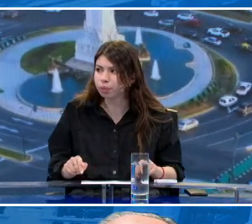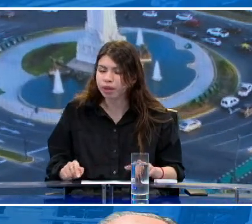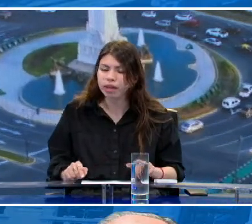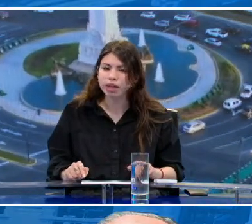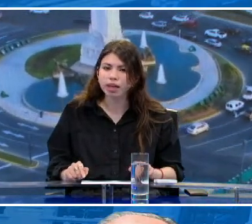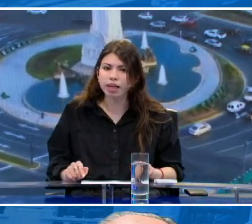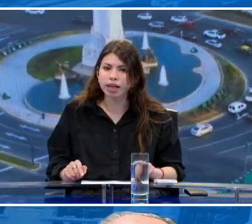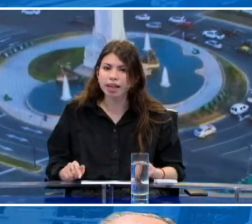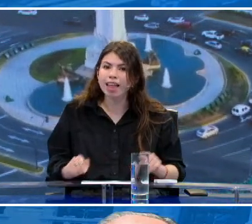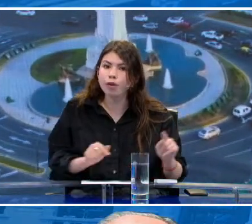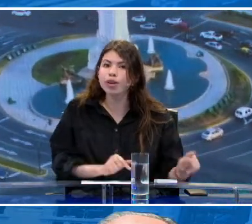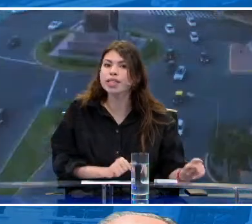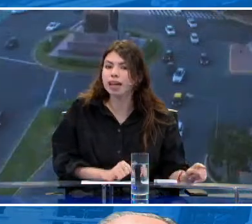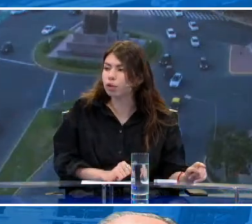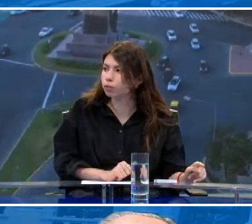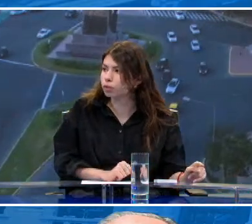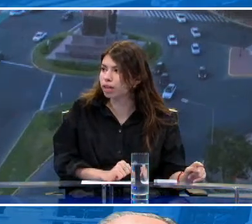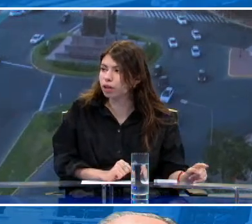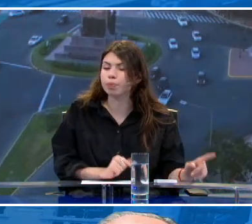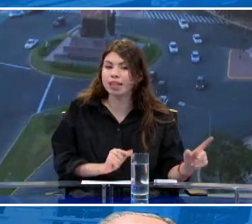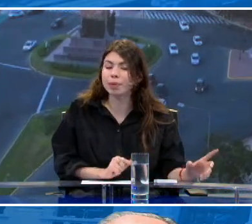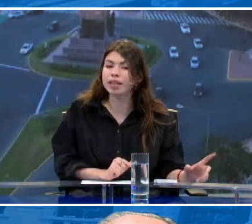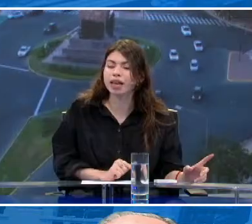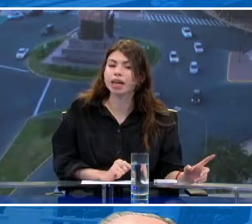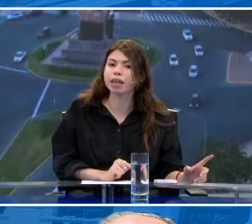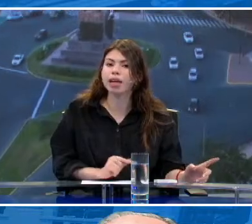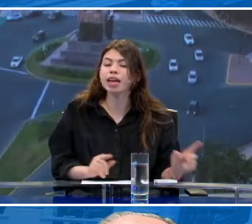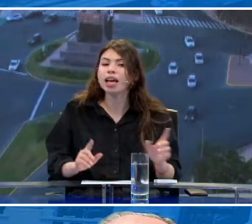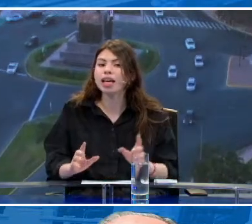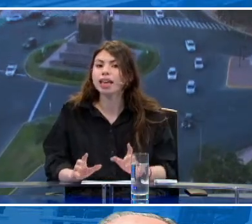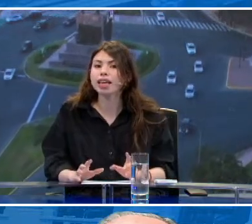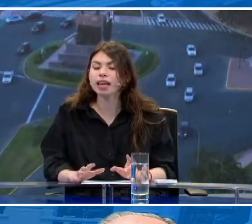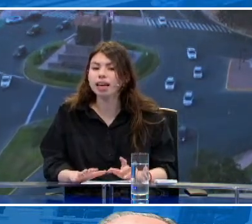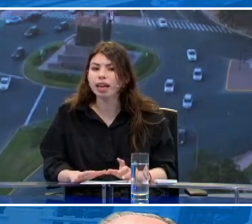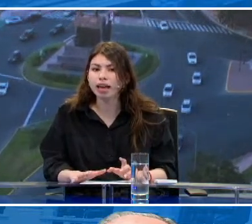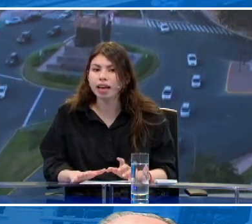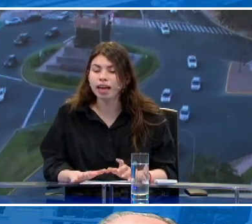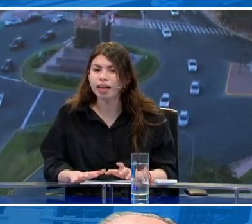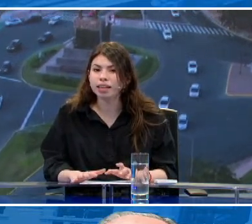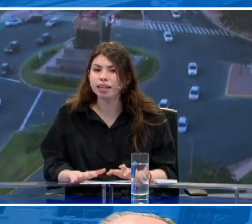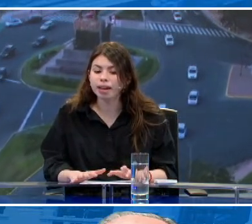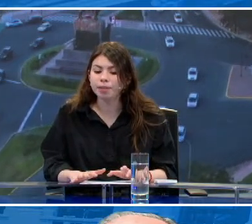gestión, la defensa de los funcionarios, especialmente de Karina Milei, y